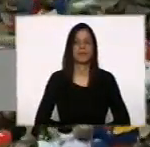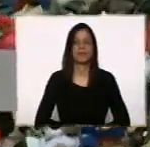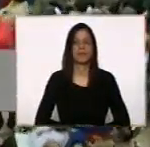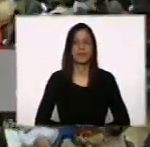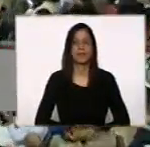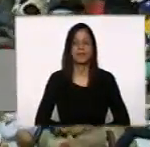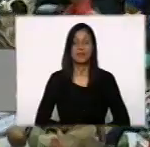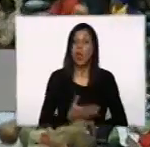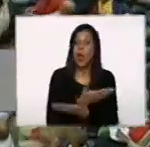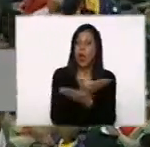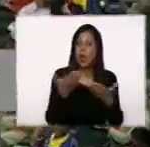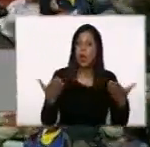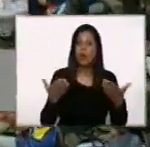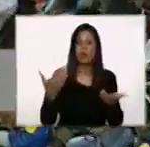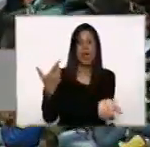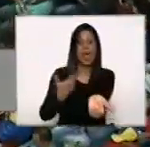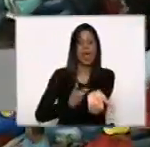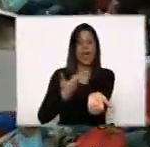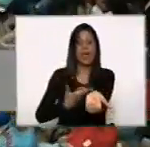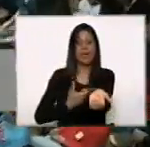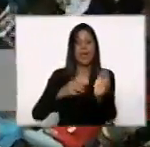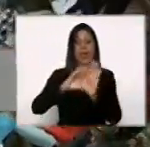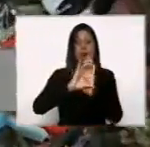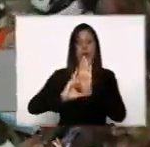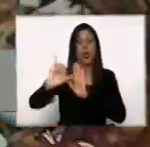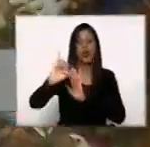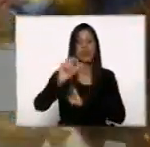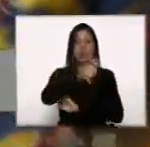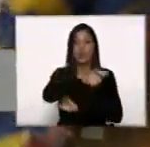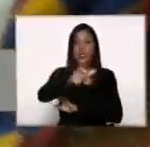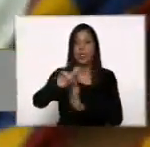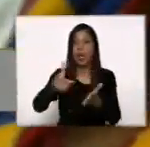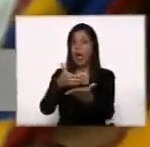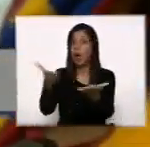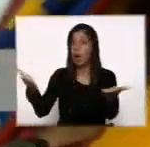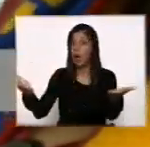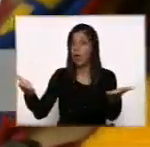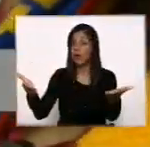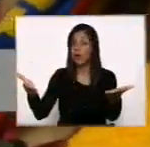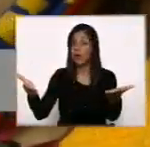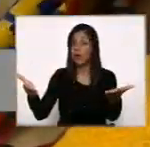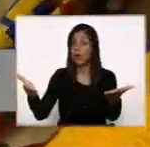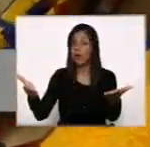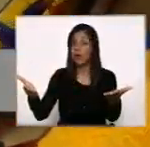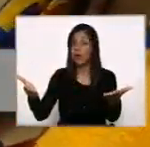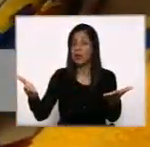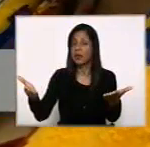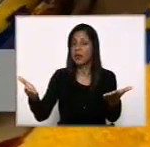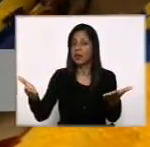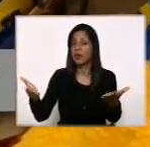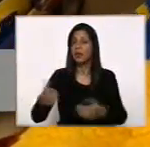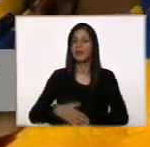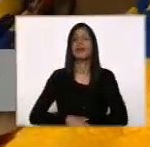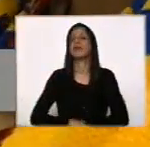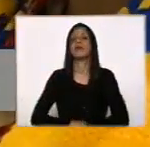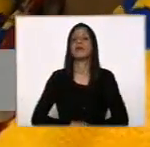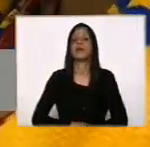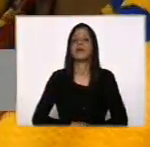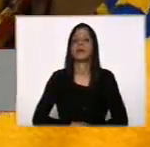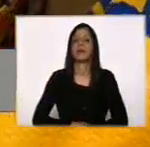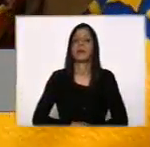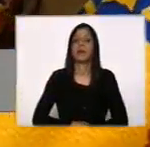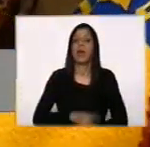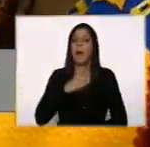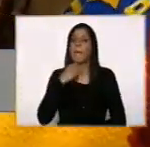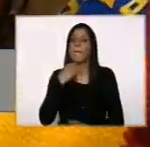Hermanas y hermanos constituyentes, ¿se podrá acallar la voz espiritual de la